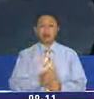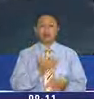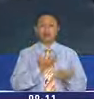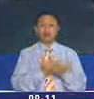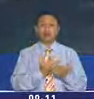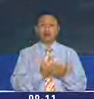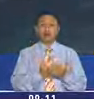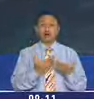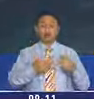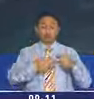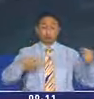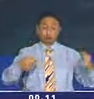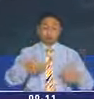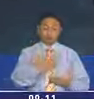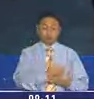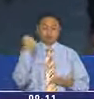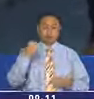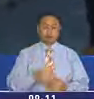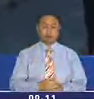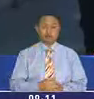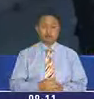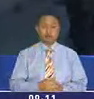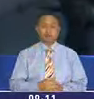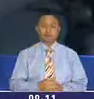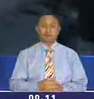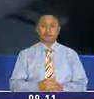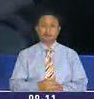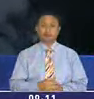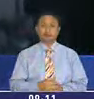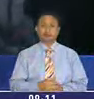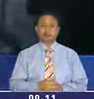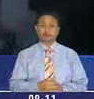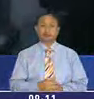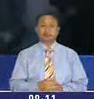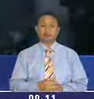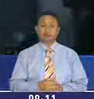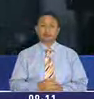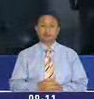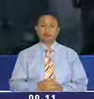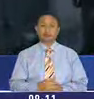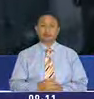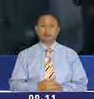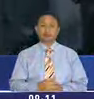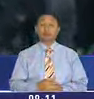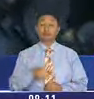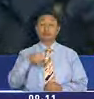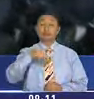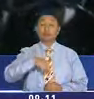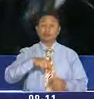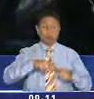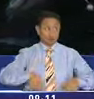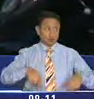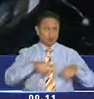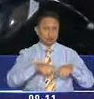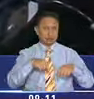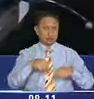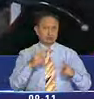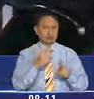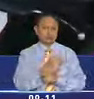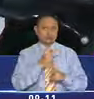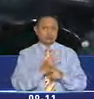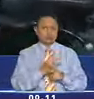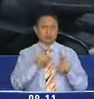objeto cortopulsante, en el caso de que los motocicletas transporten este tipo de evidencias. Este punto es bastante sensible en el tema